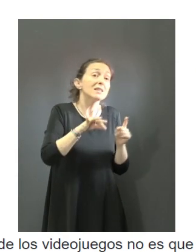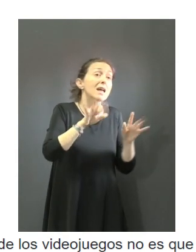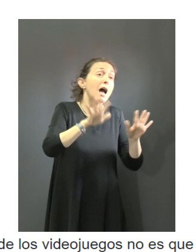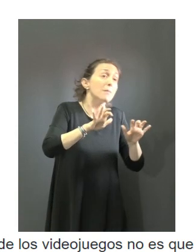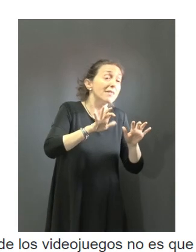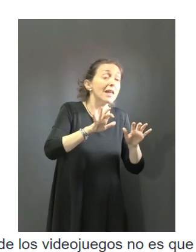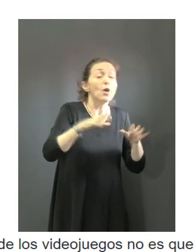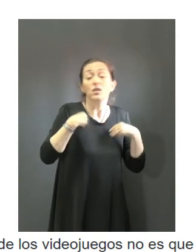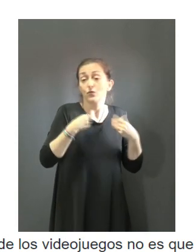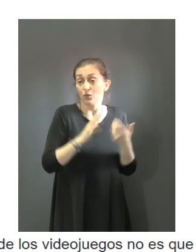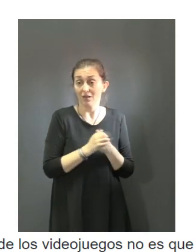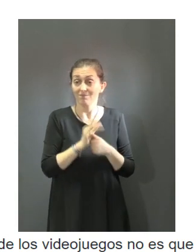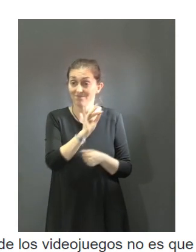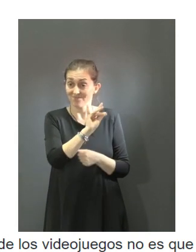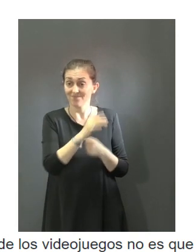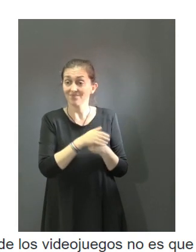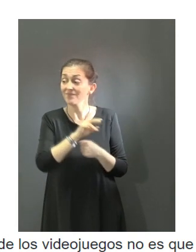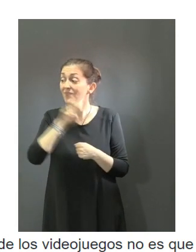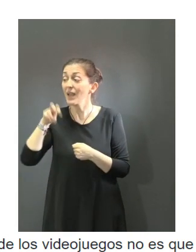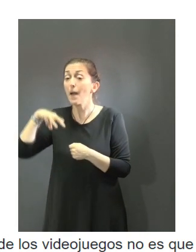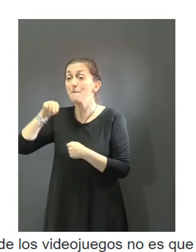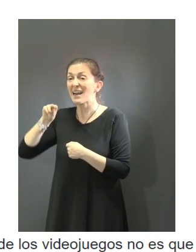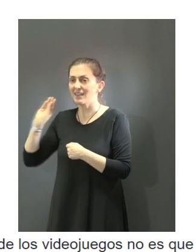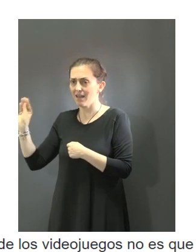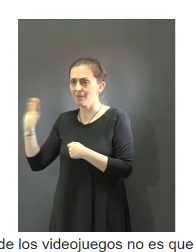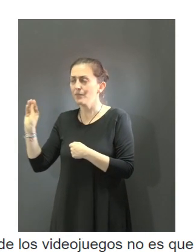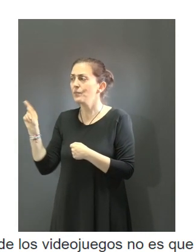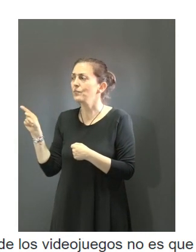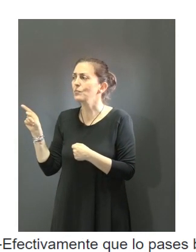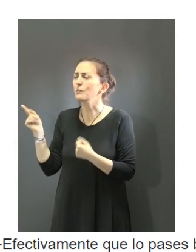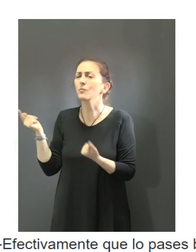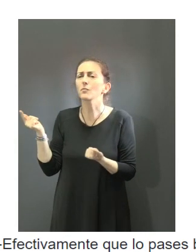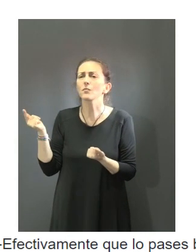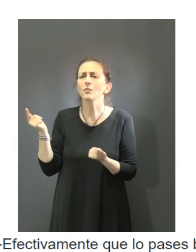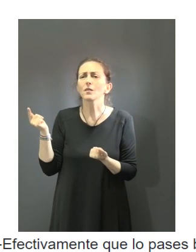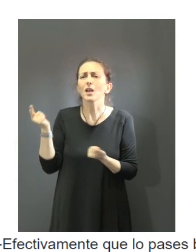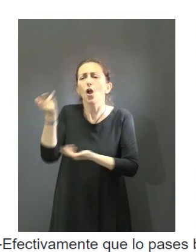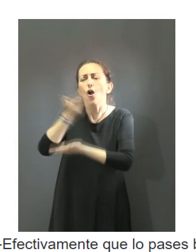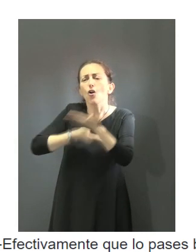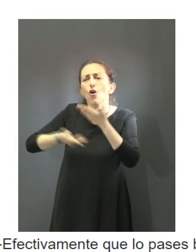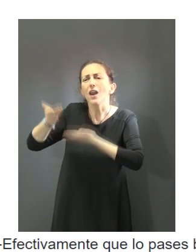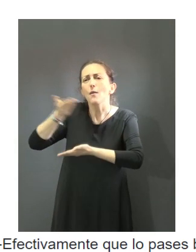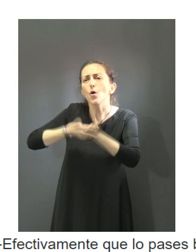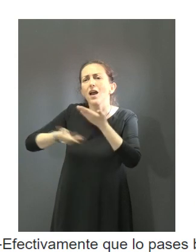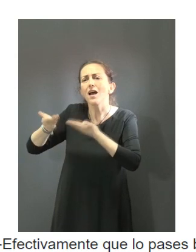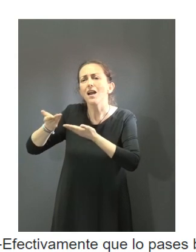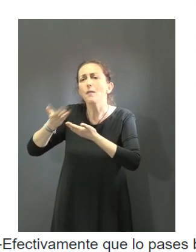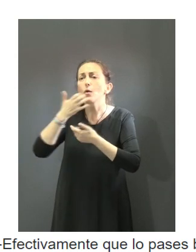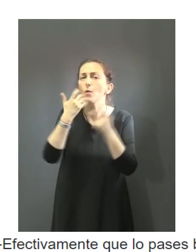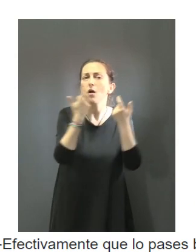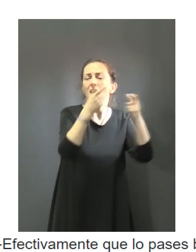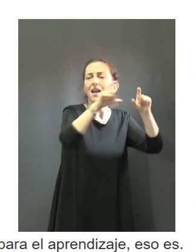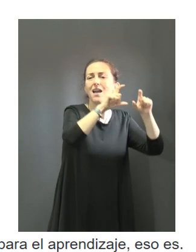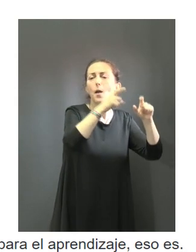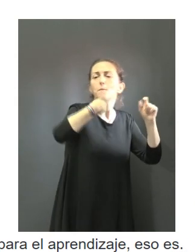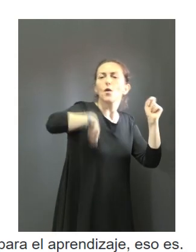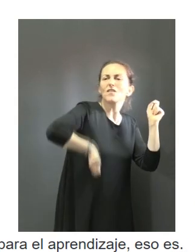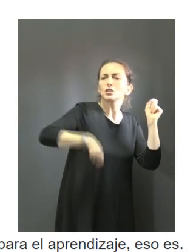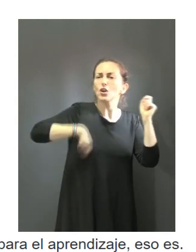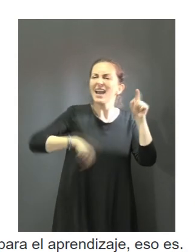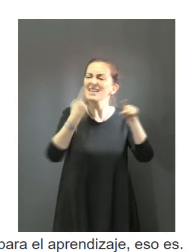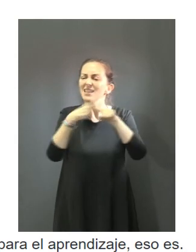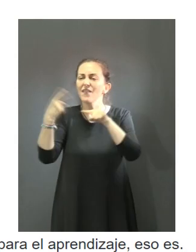aprendizaje, eso es. Marta, ¿cómo se podría colaborar desde distintas